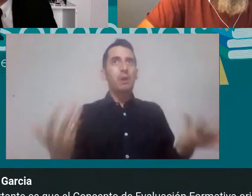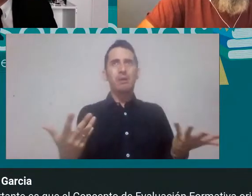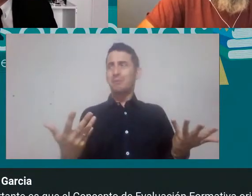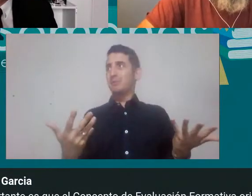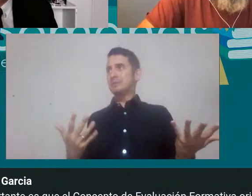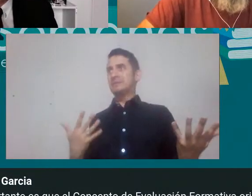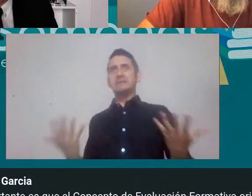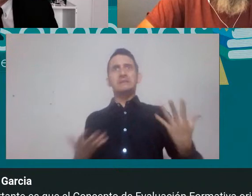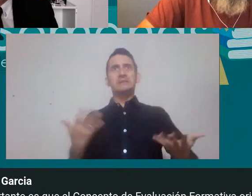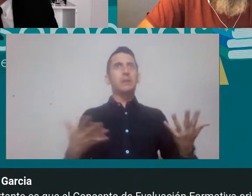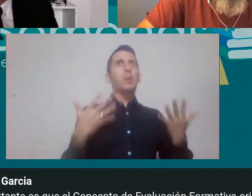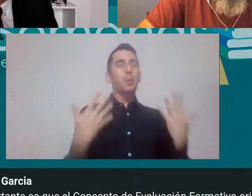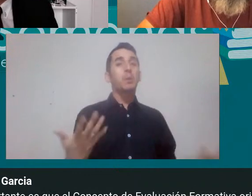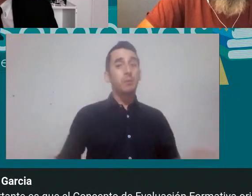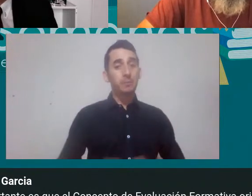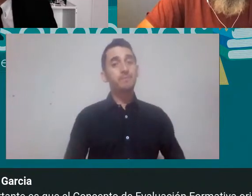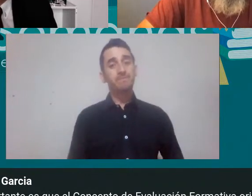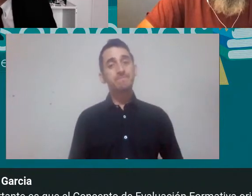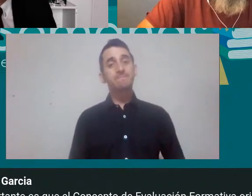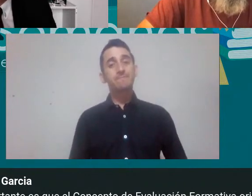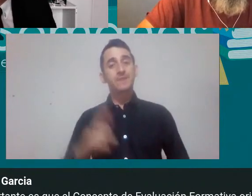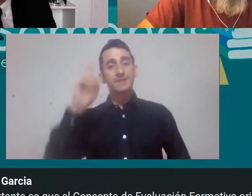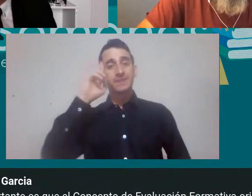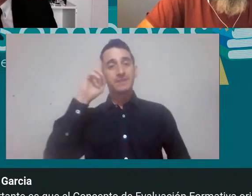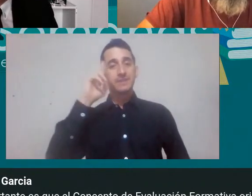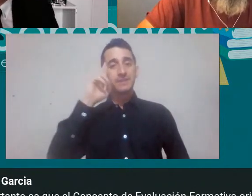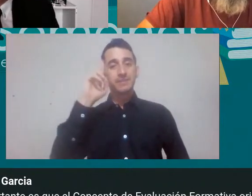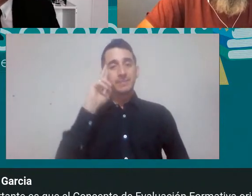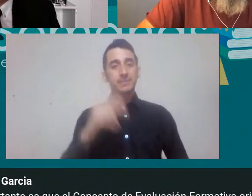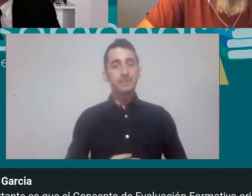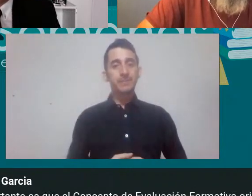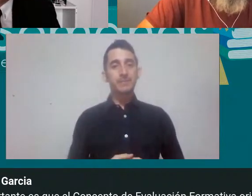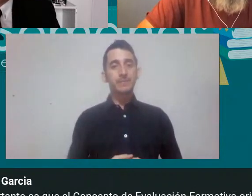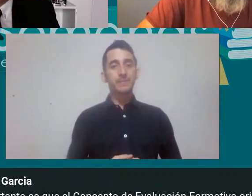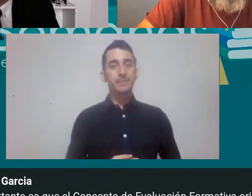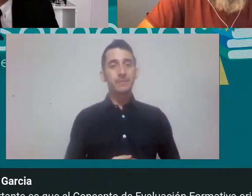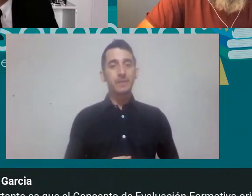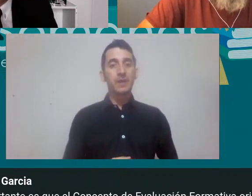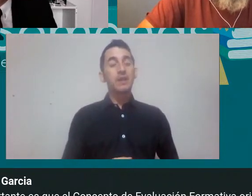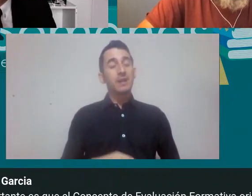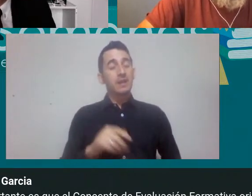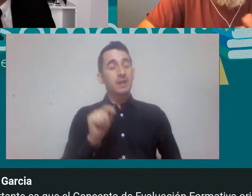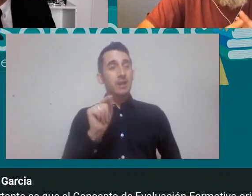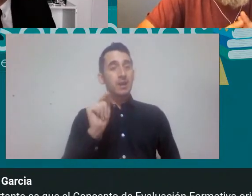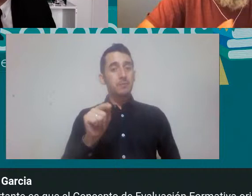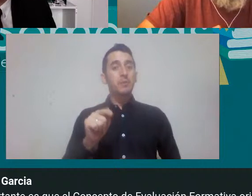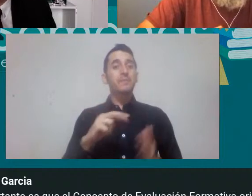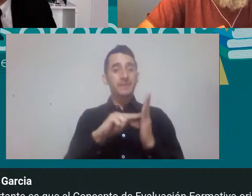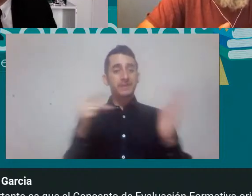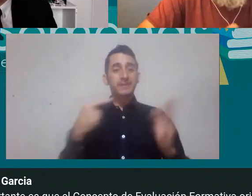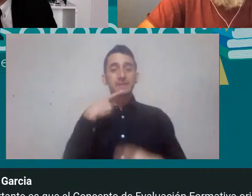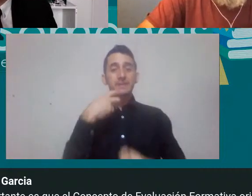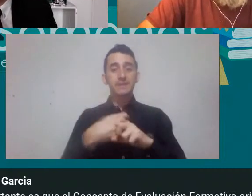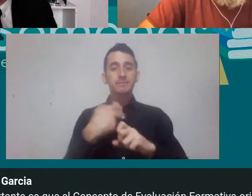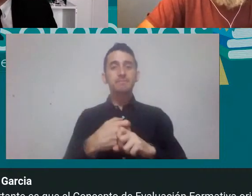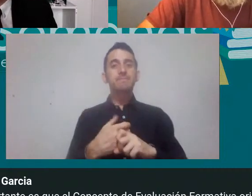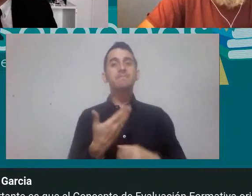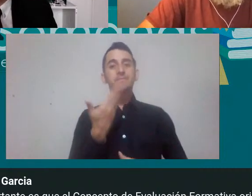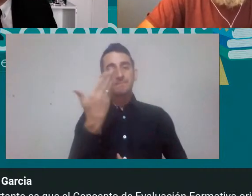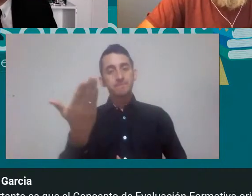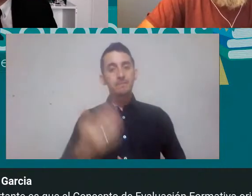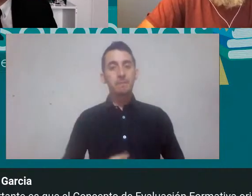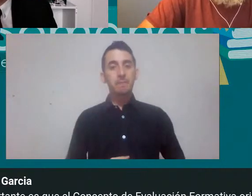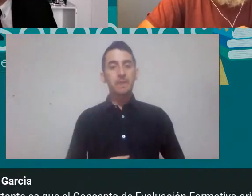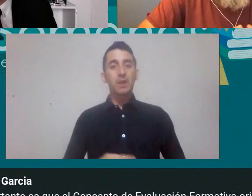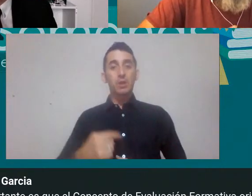complejo. Dice, los remedios es que el concepto de evaluación formativa oriente nuestra práctica pedagógica sin depender de los recursos tecnológicos. Vamos, Gerardo, yo